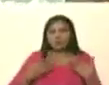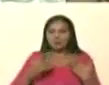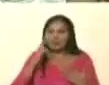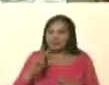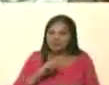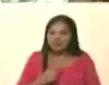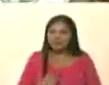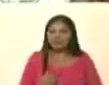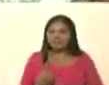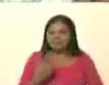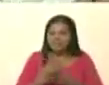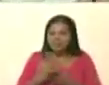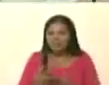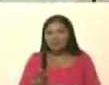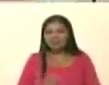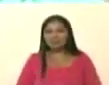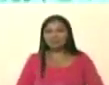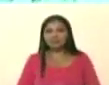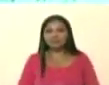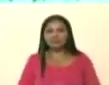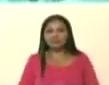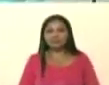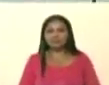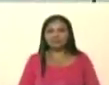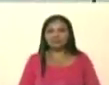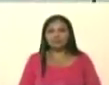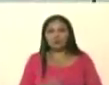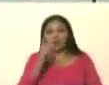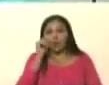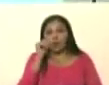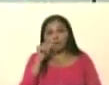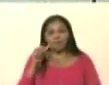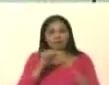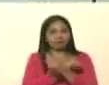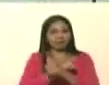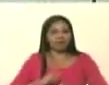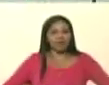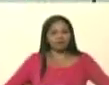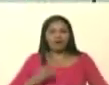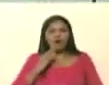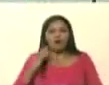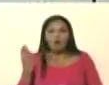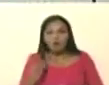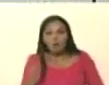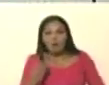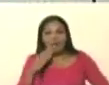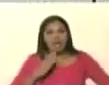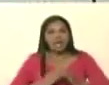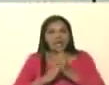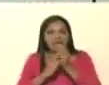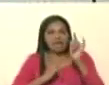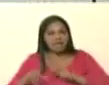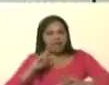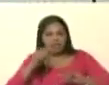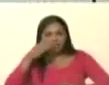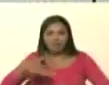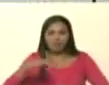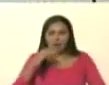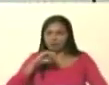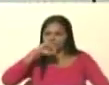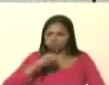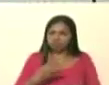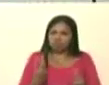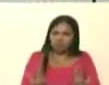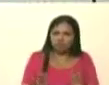ver rafael calle en portuguesa joven líder querido por el pueblo